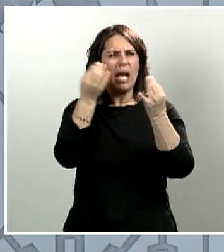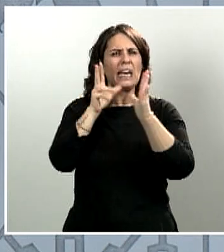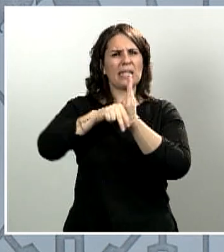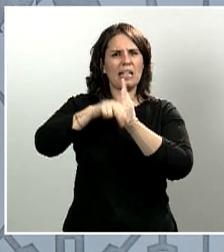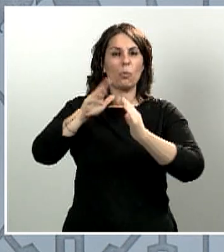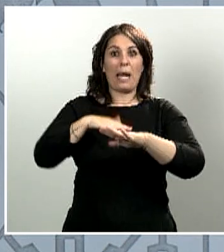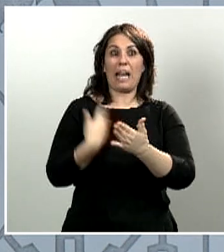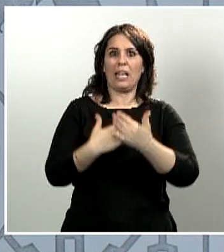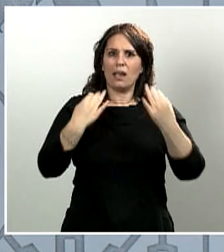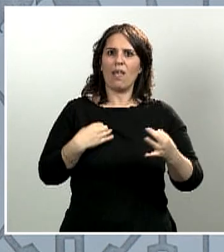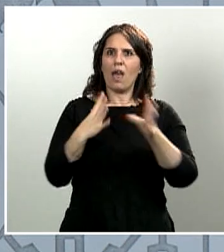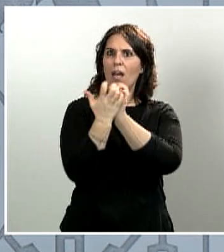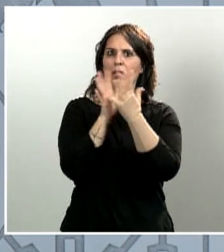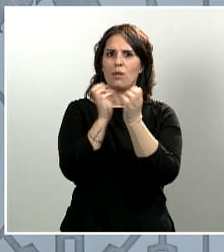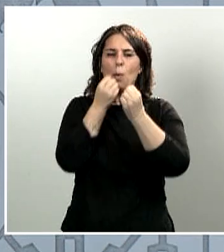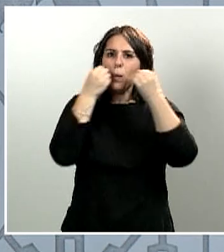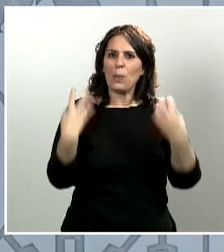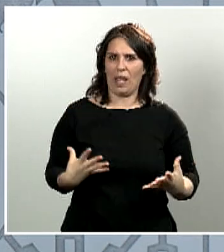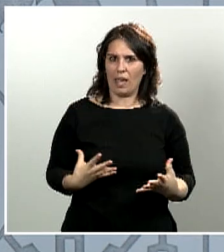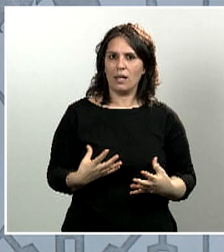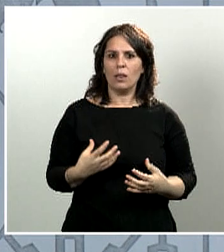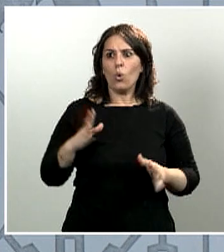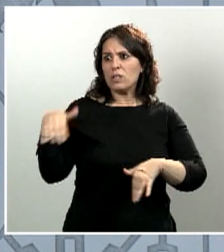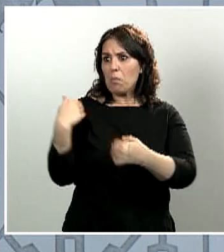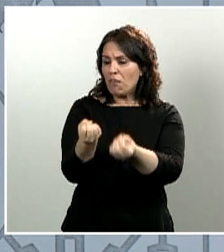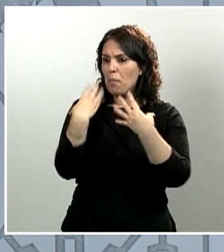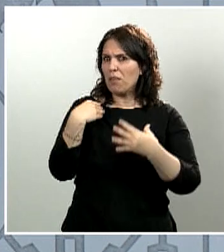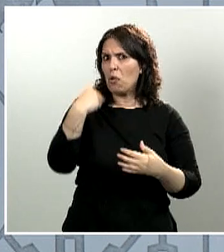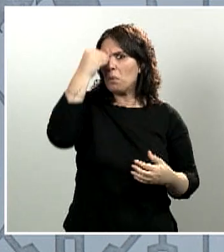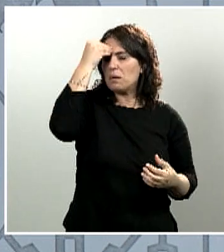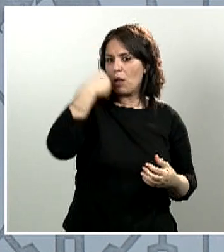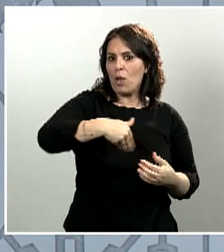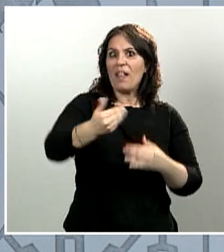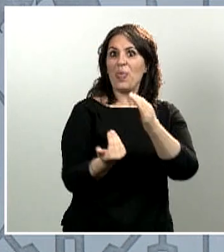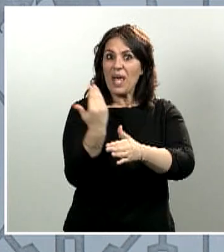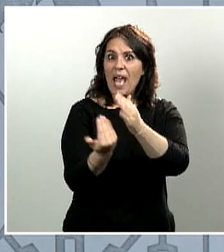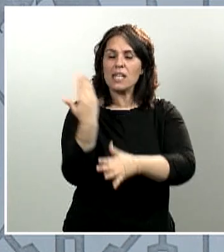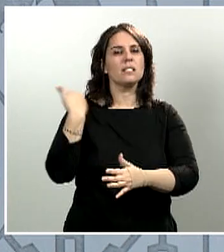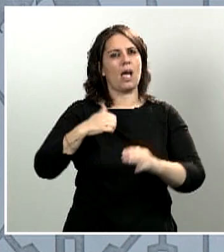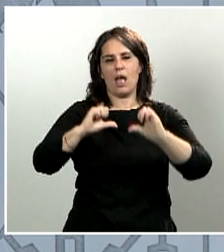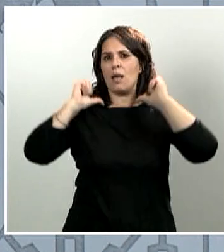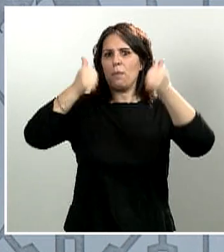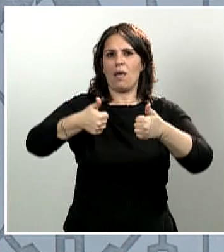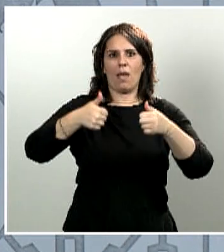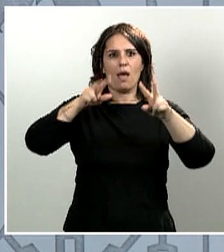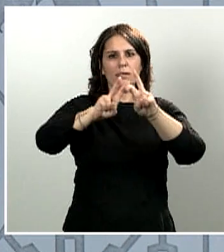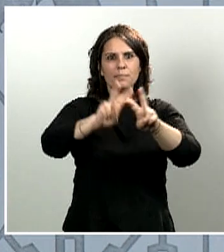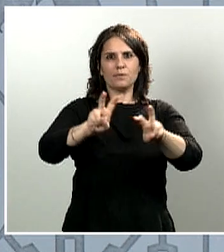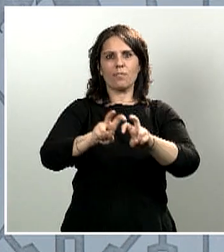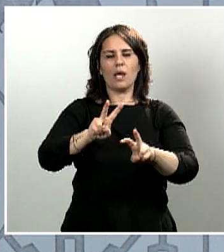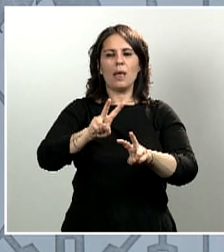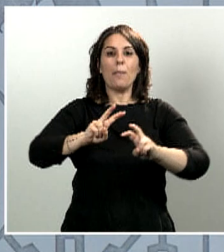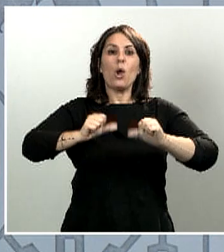coordinación y la última información que tengo es que en los próximos días se iniciarán las actividades, empezando por un piloto, pero lo cierto es que no puedo